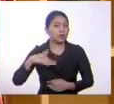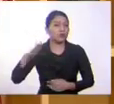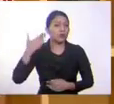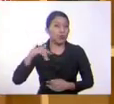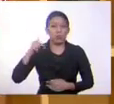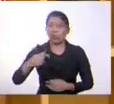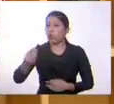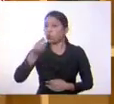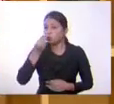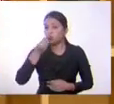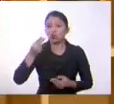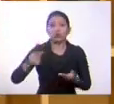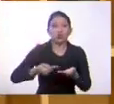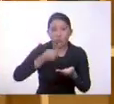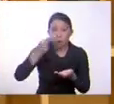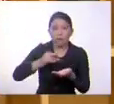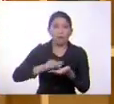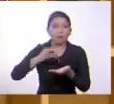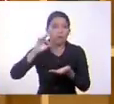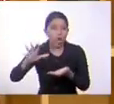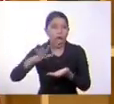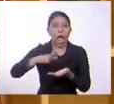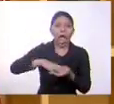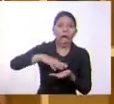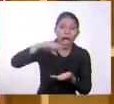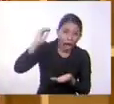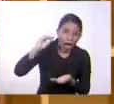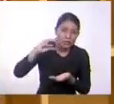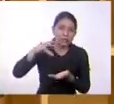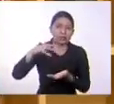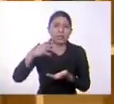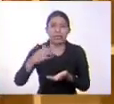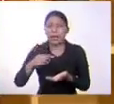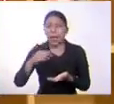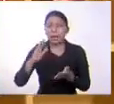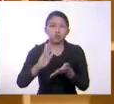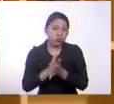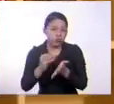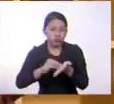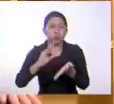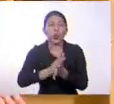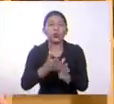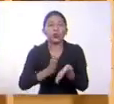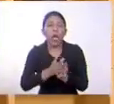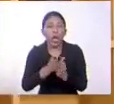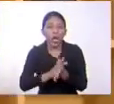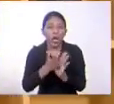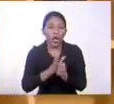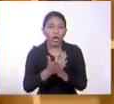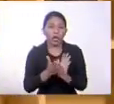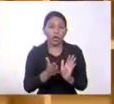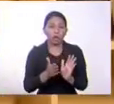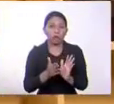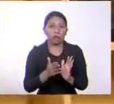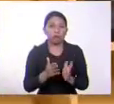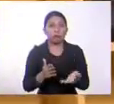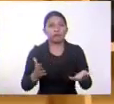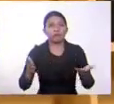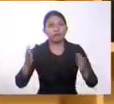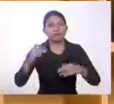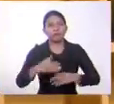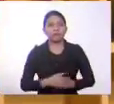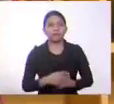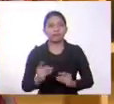comer sopita de frijoles con arroz y queso, las pupusas, pero de repente se nos cambia todos